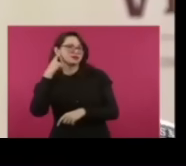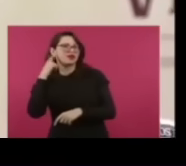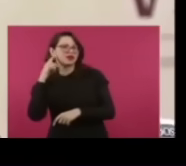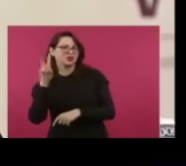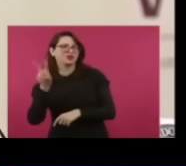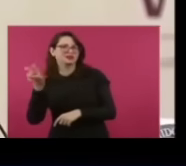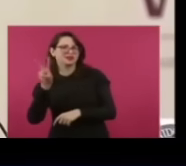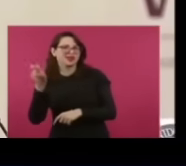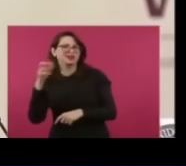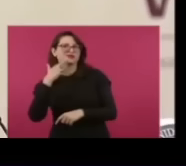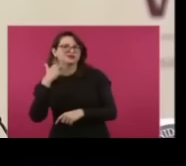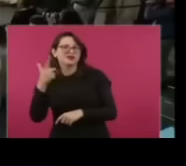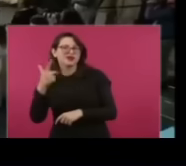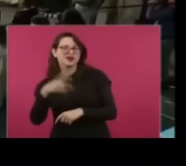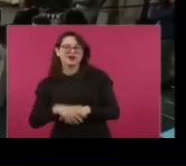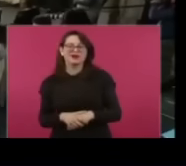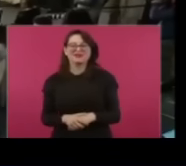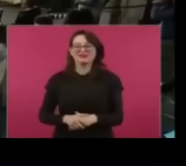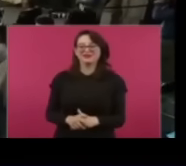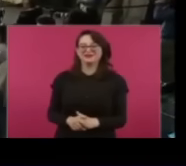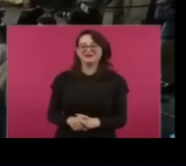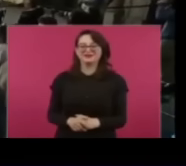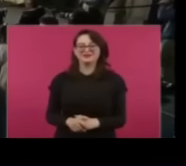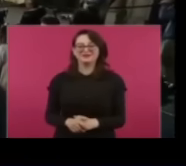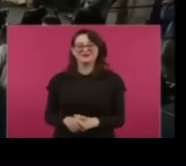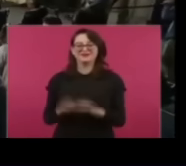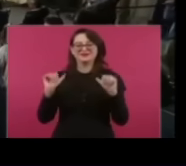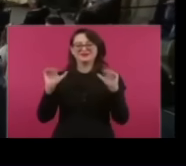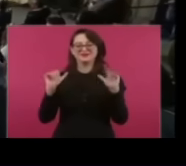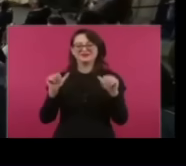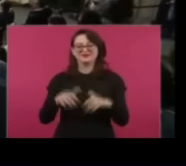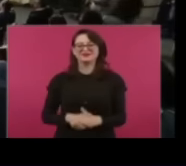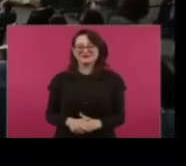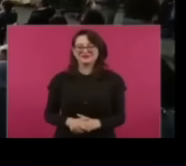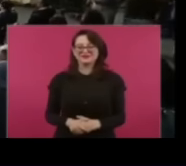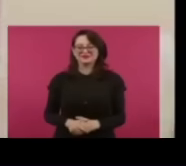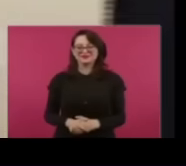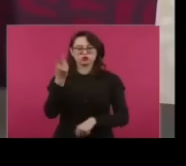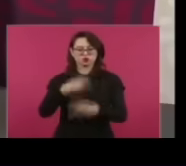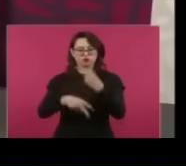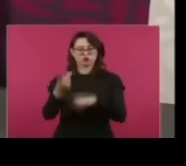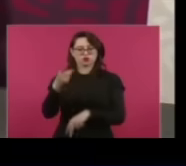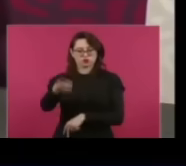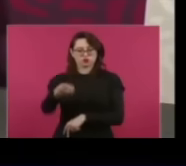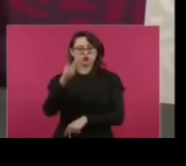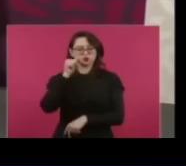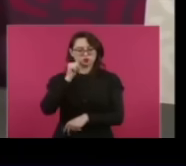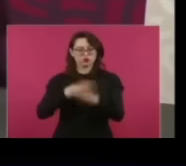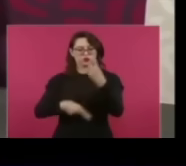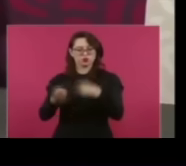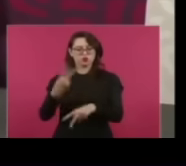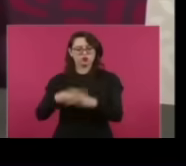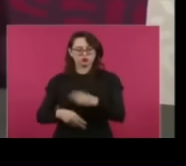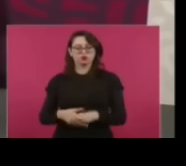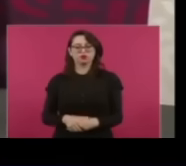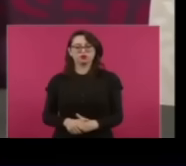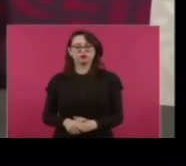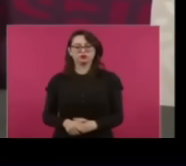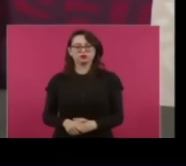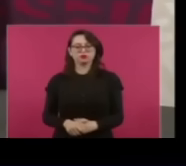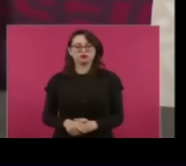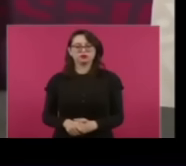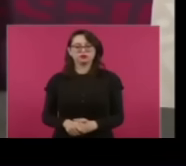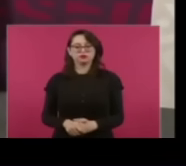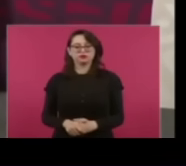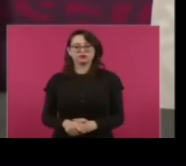tomar como una carga política. Porque así lo hace esta señora. Una señora que no tiene escrúpulos. No